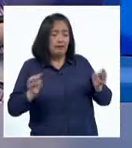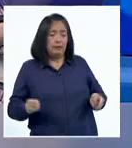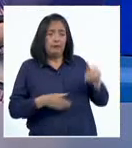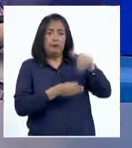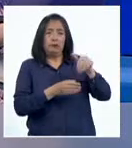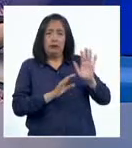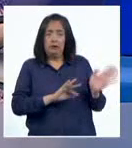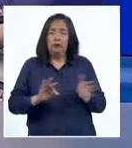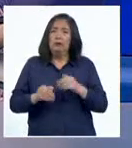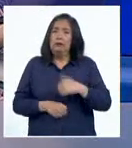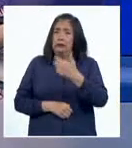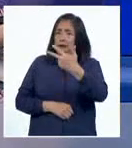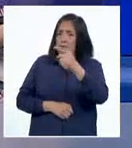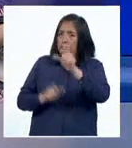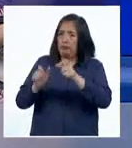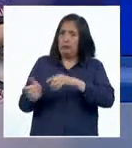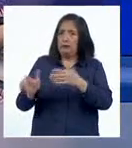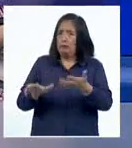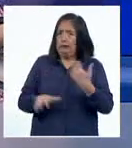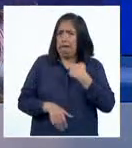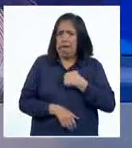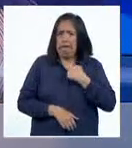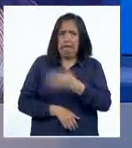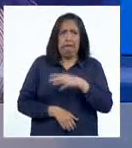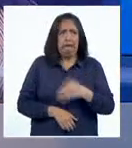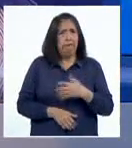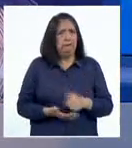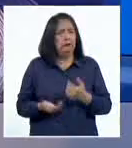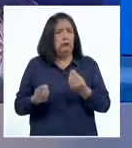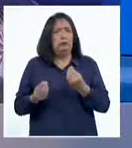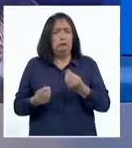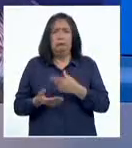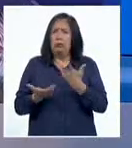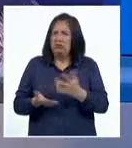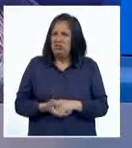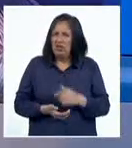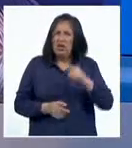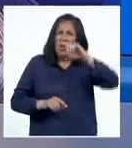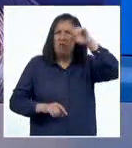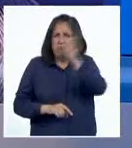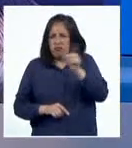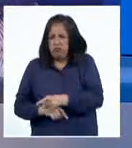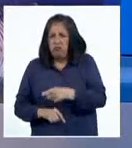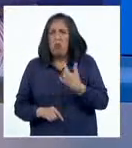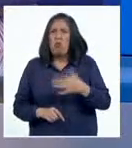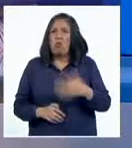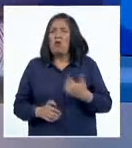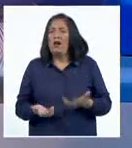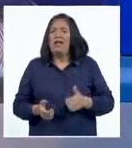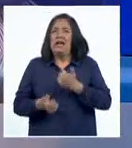Sí, vamos con más. Tres personas que perdieron la vida. Lamentablemente ellos fueron alcanzados por fulminantes rayos. Esto ocurrió en Ayacucho. Esto